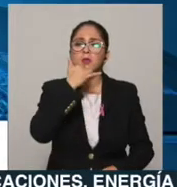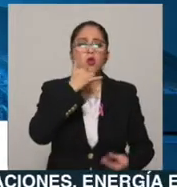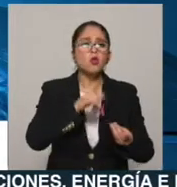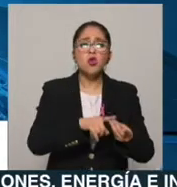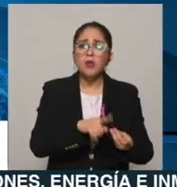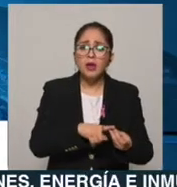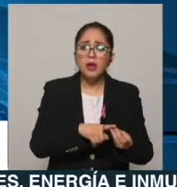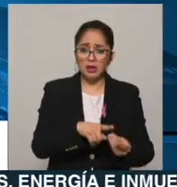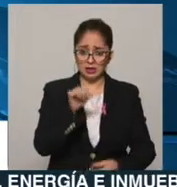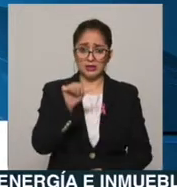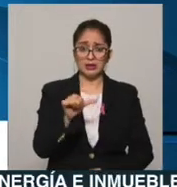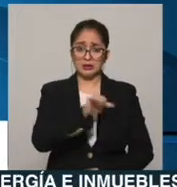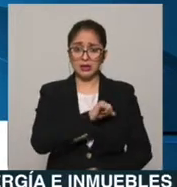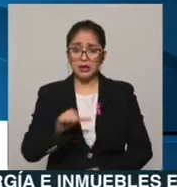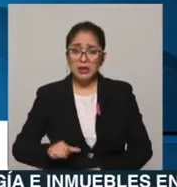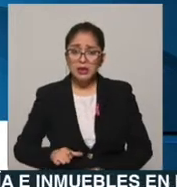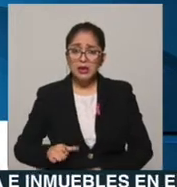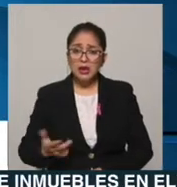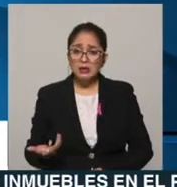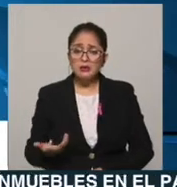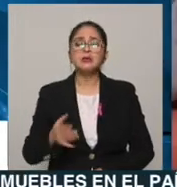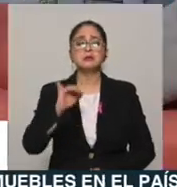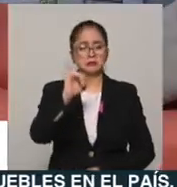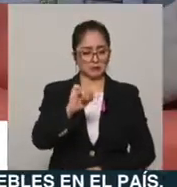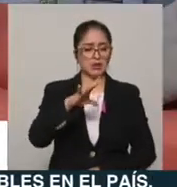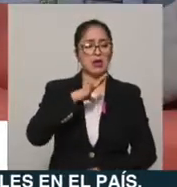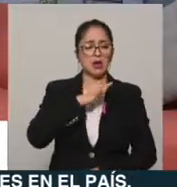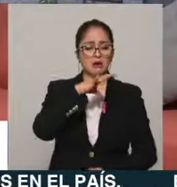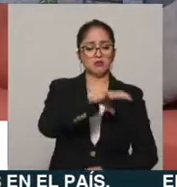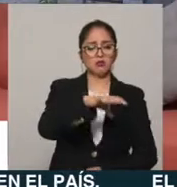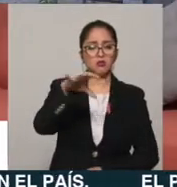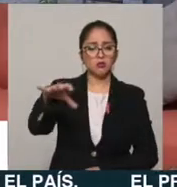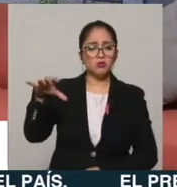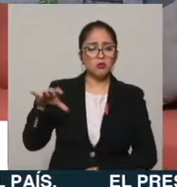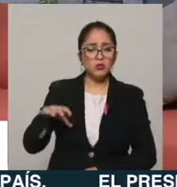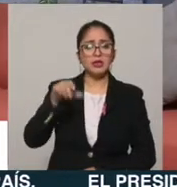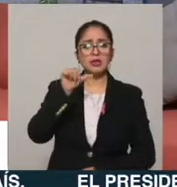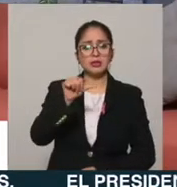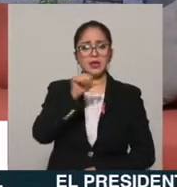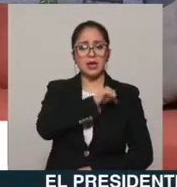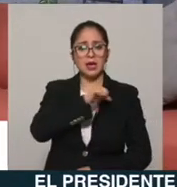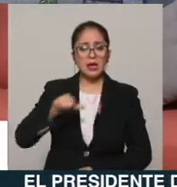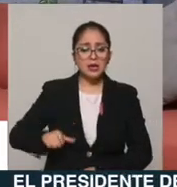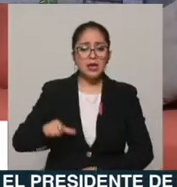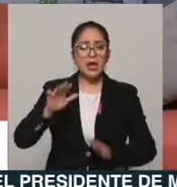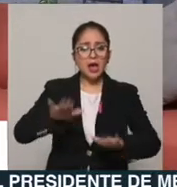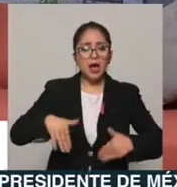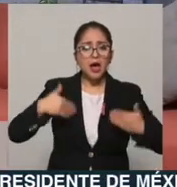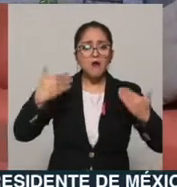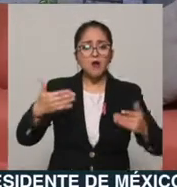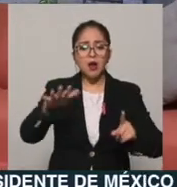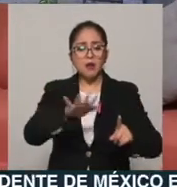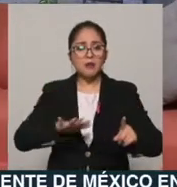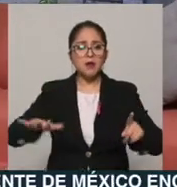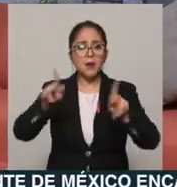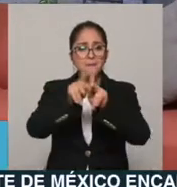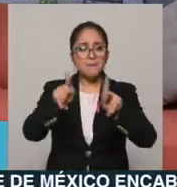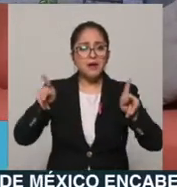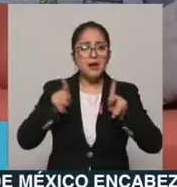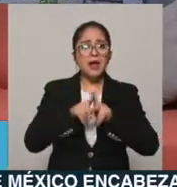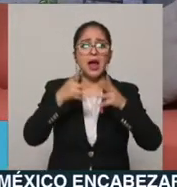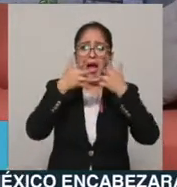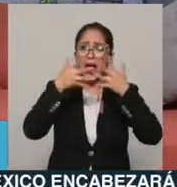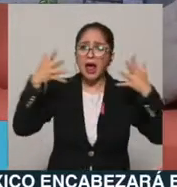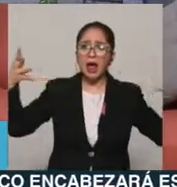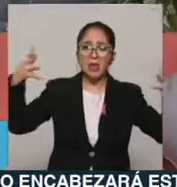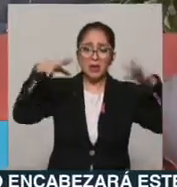16 alcaldías? ¿En dónde pueden visitarlos? En las 16 alcaldías, en las explanadas. Es evidente dónde están, son unas grandes carpas y es